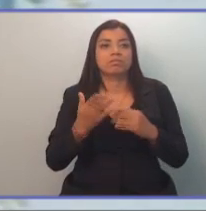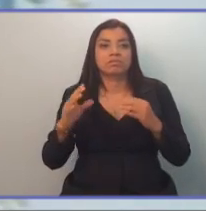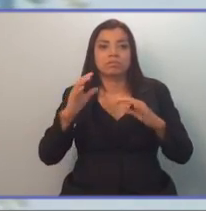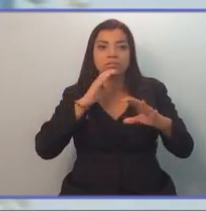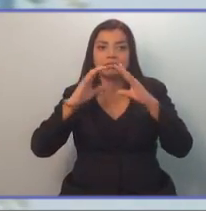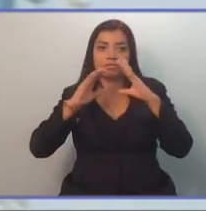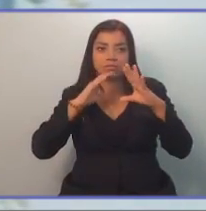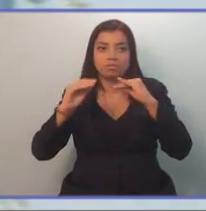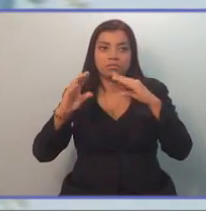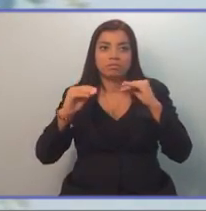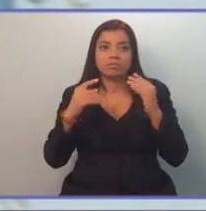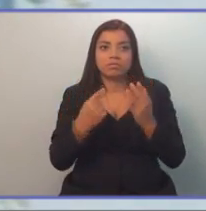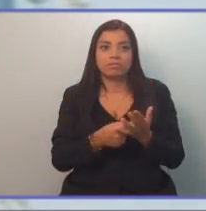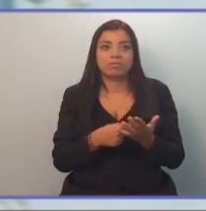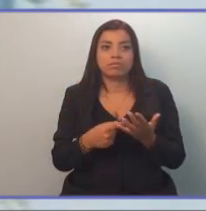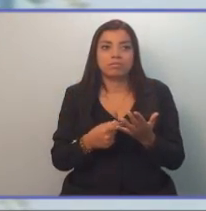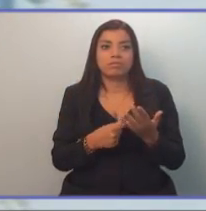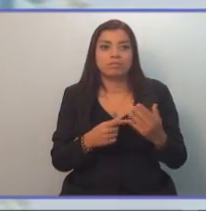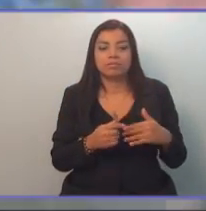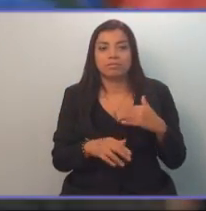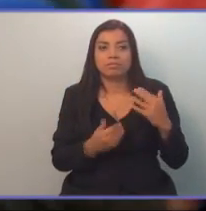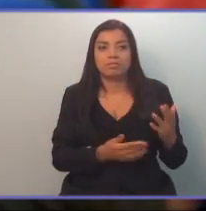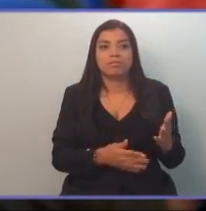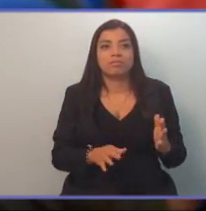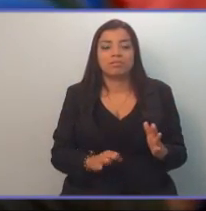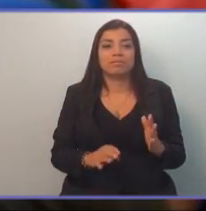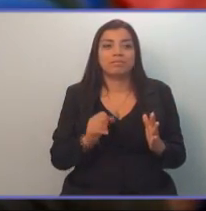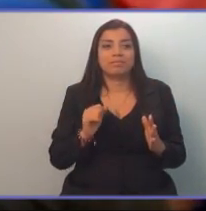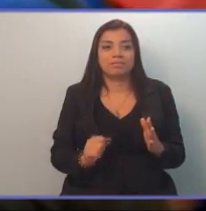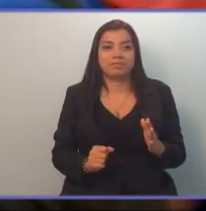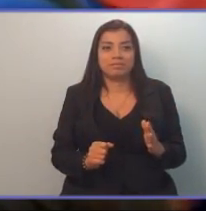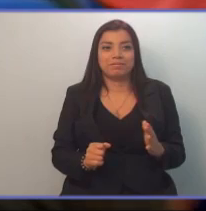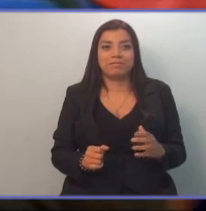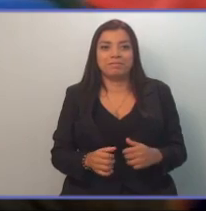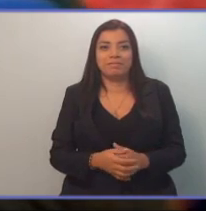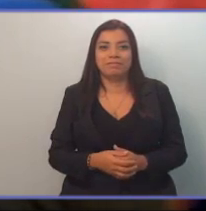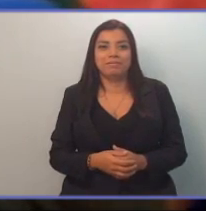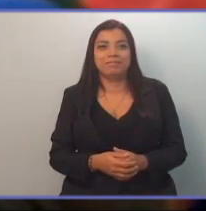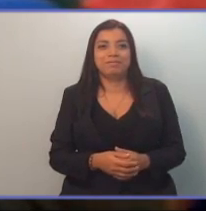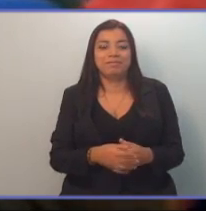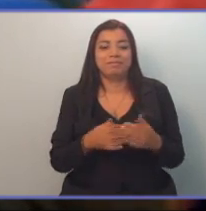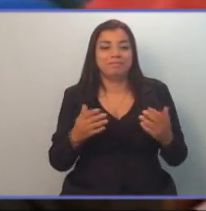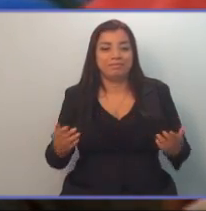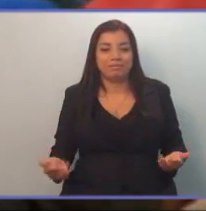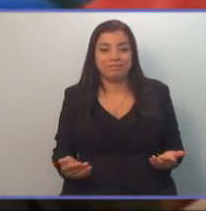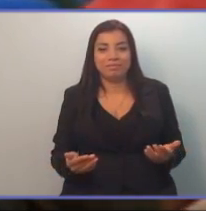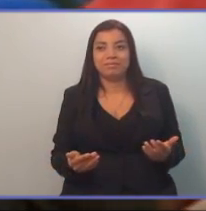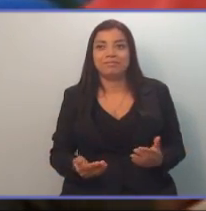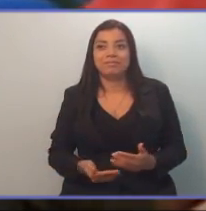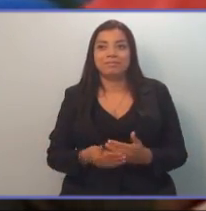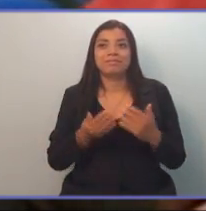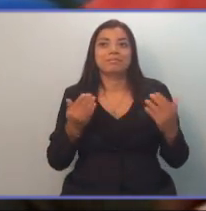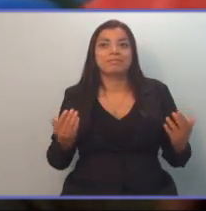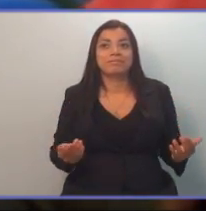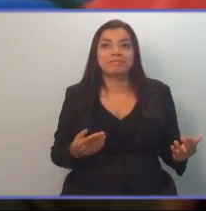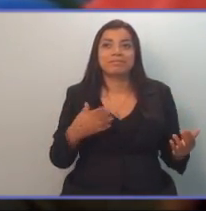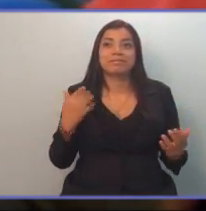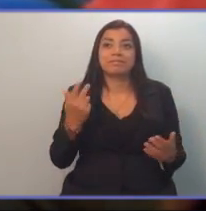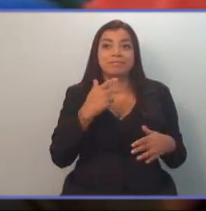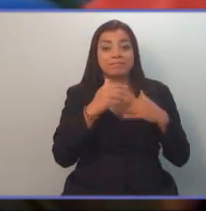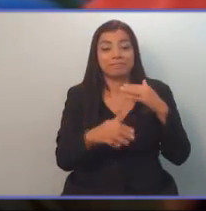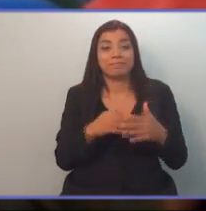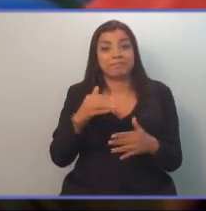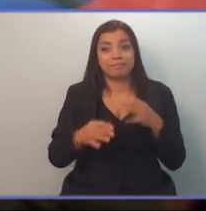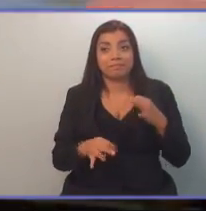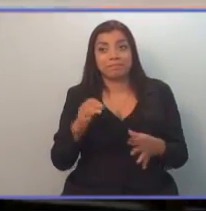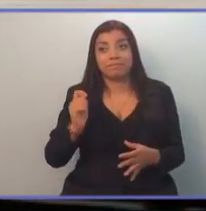A nivel del interior de la sala se ha reforzado el departamento, hoy Dirección de Investigación